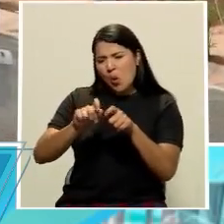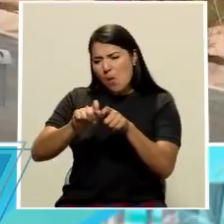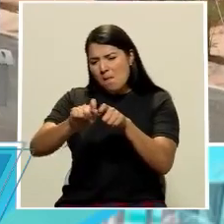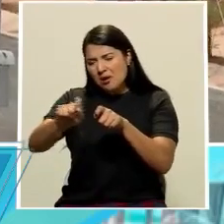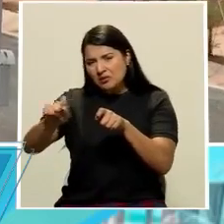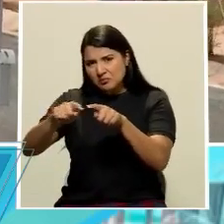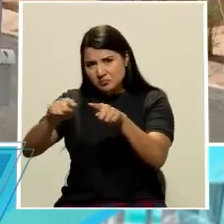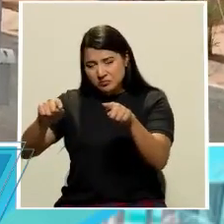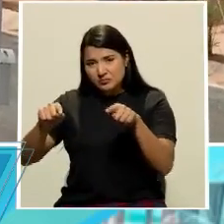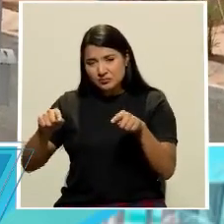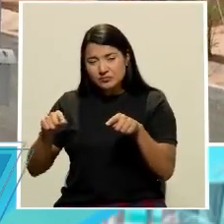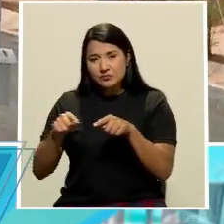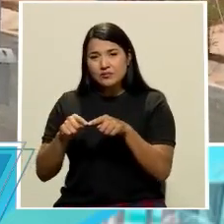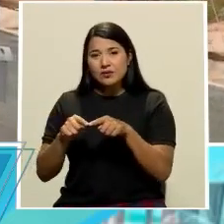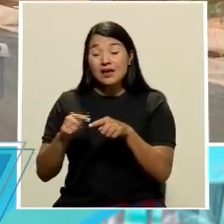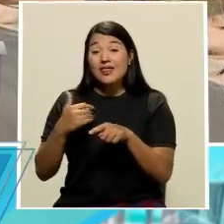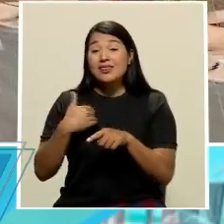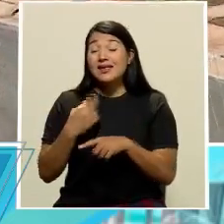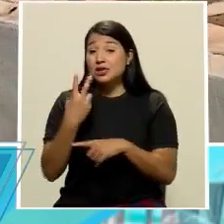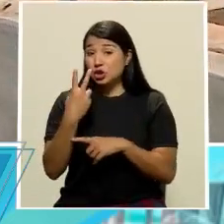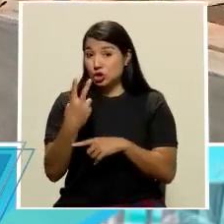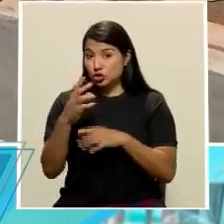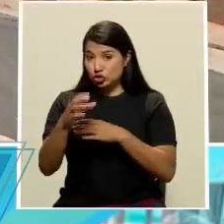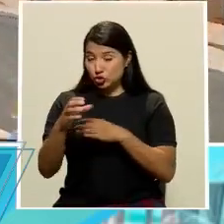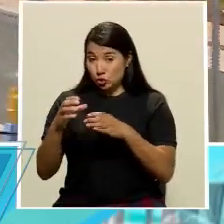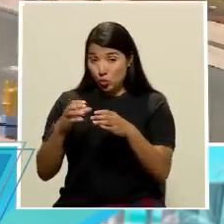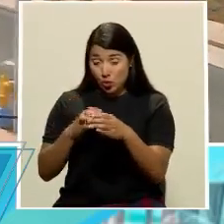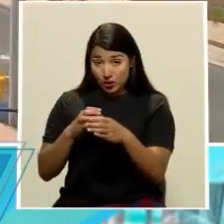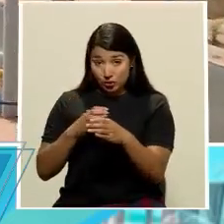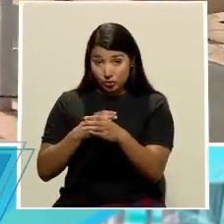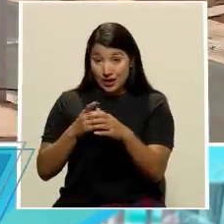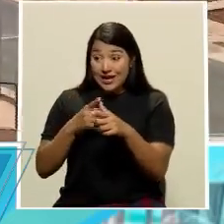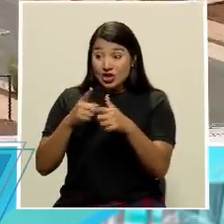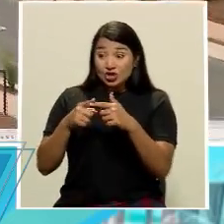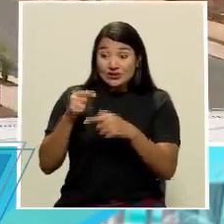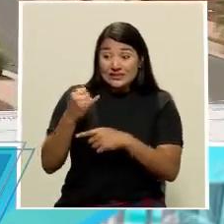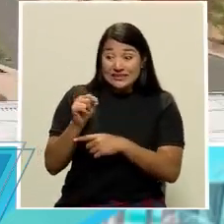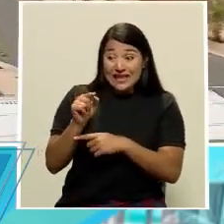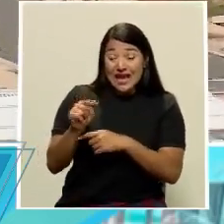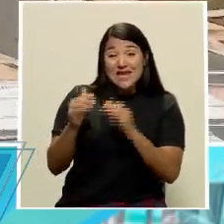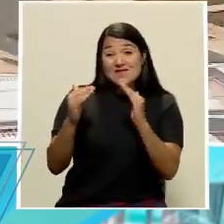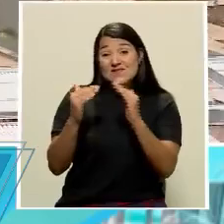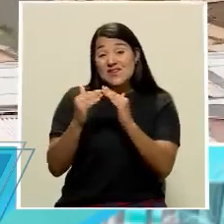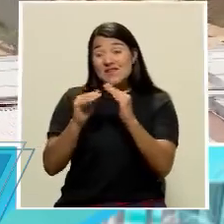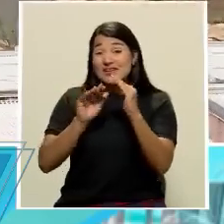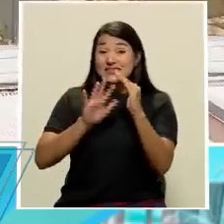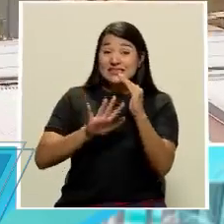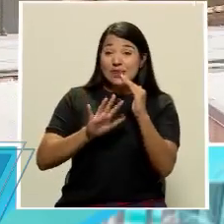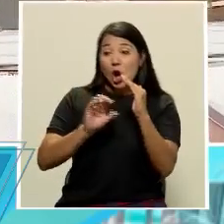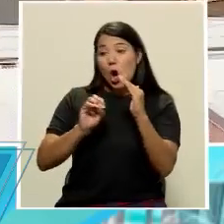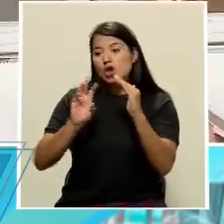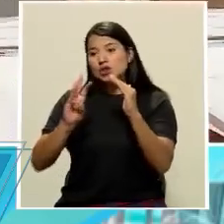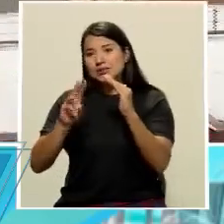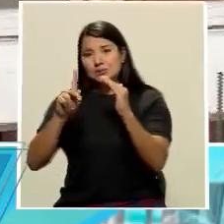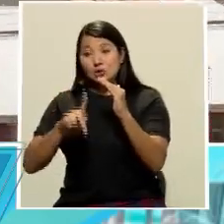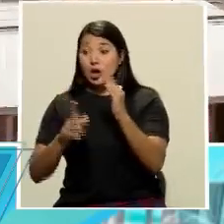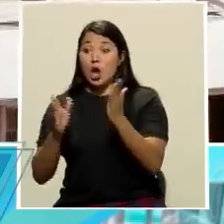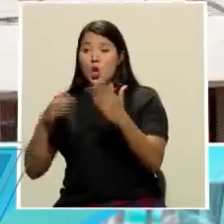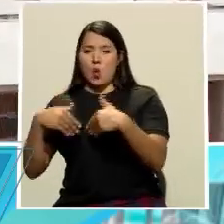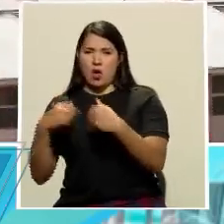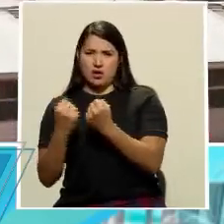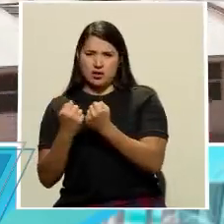cuadrados, tienen 2 habitaciones, y si hay 5 o 6 personas en esa vivienda, no hay hacinamiento.